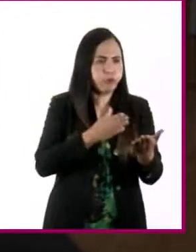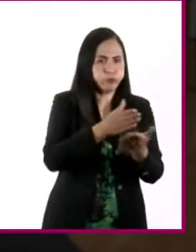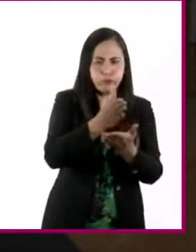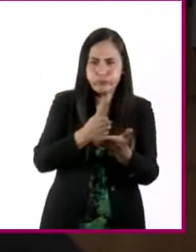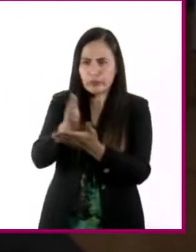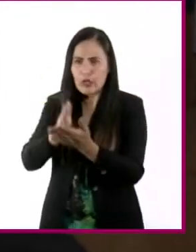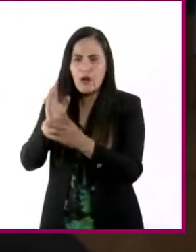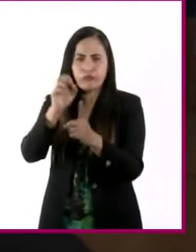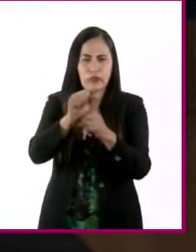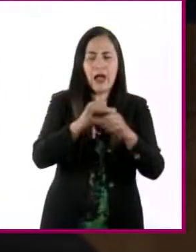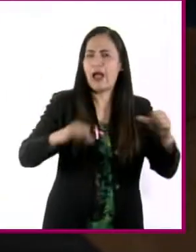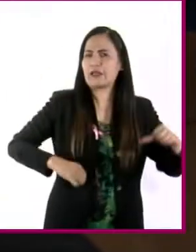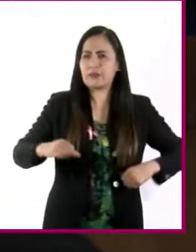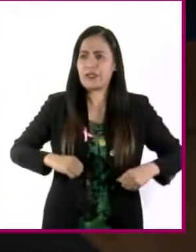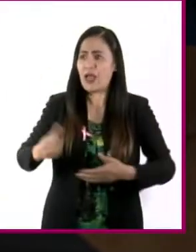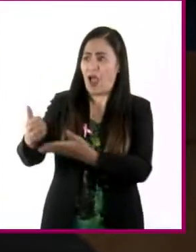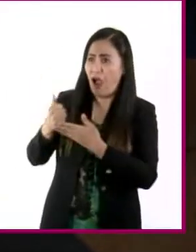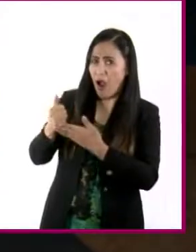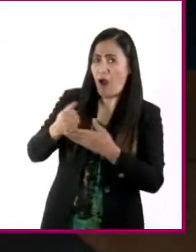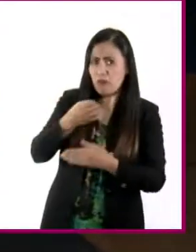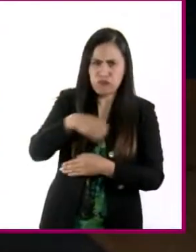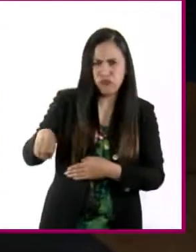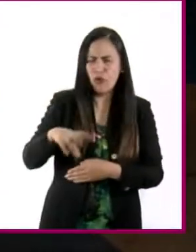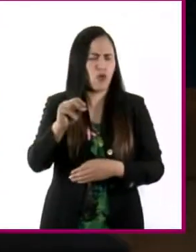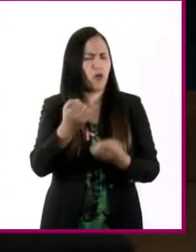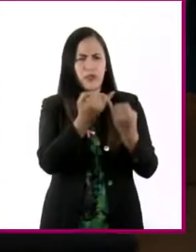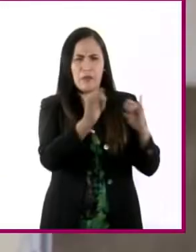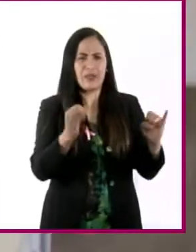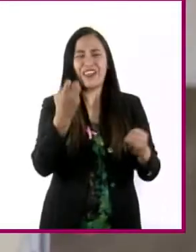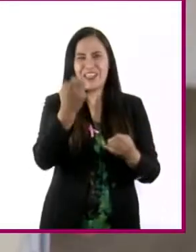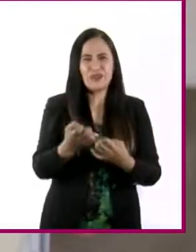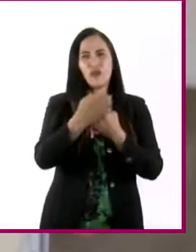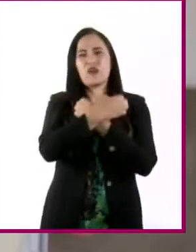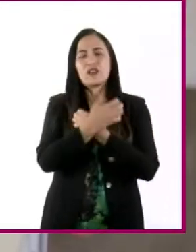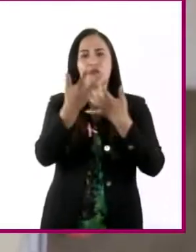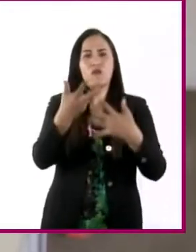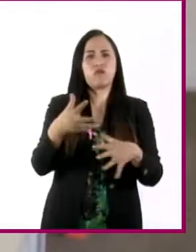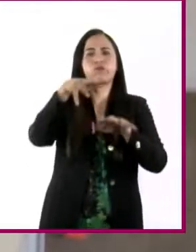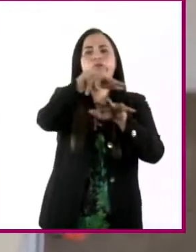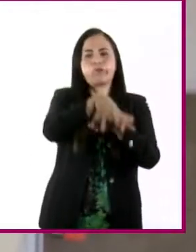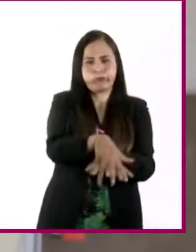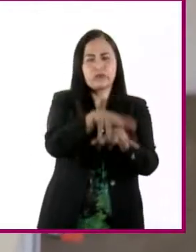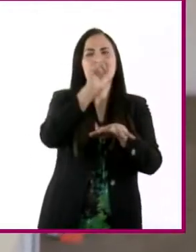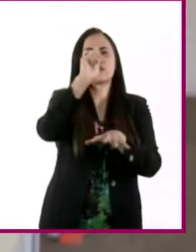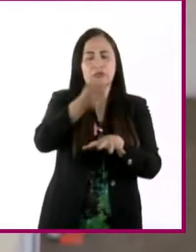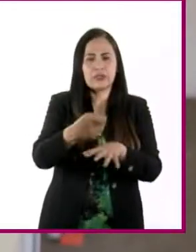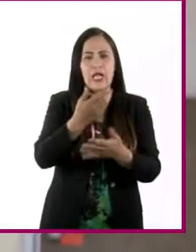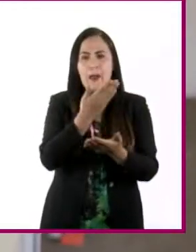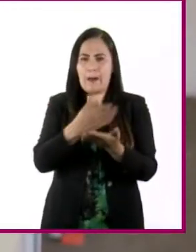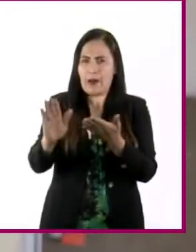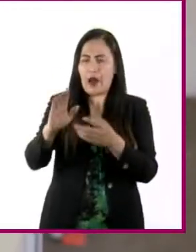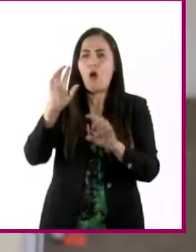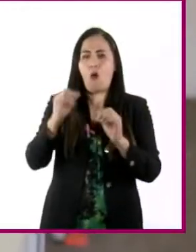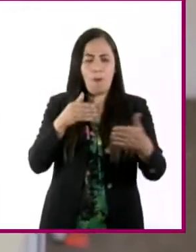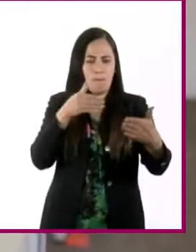la educación es un derecho básico de todo ser humano. Además de proporcionarnos conocimiento, nos ayuda a desarrollar